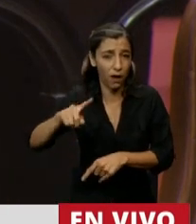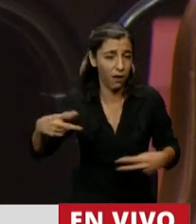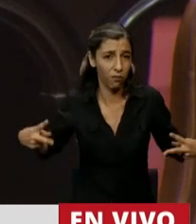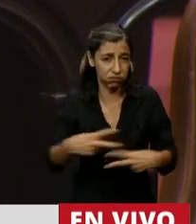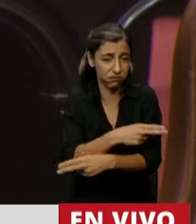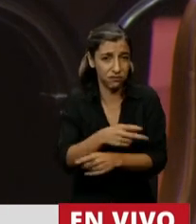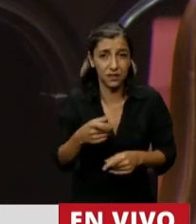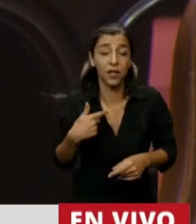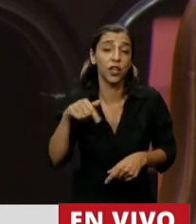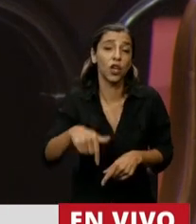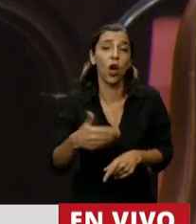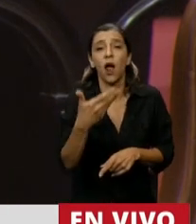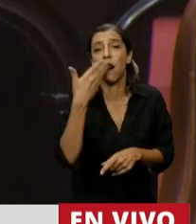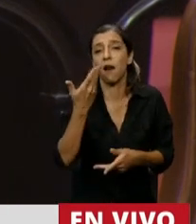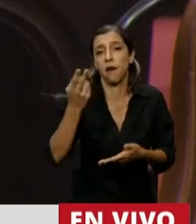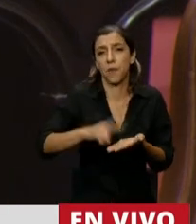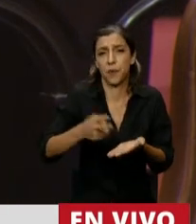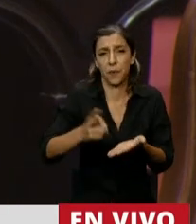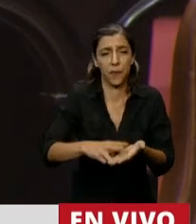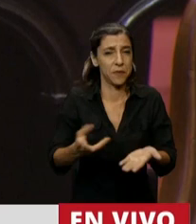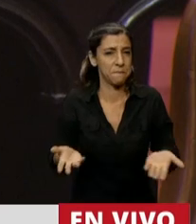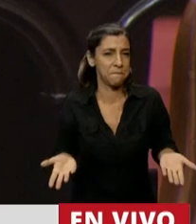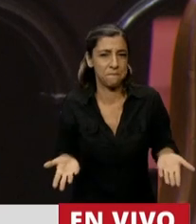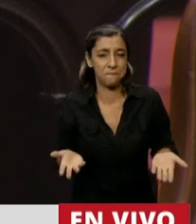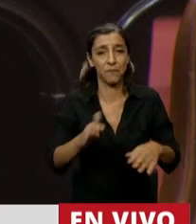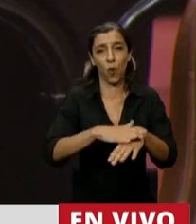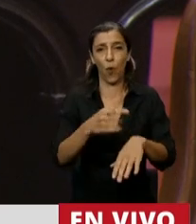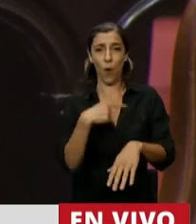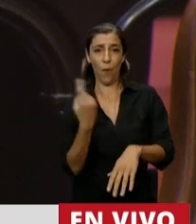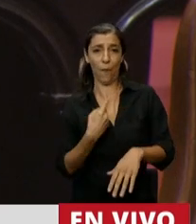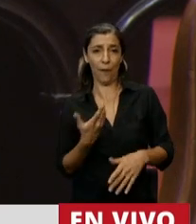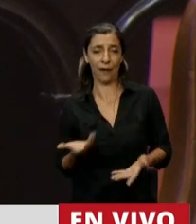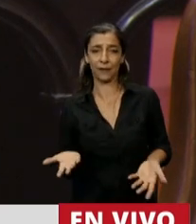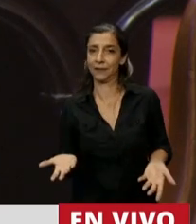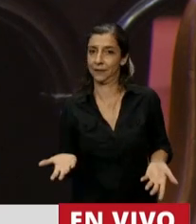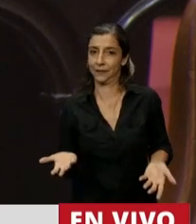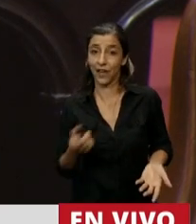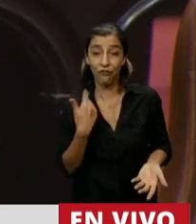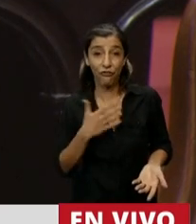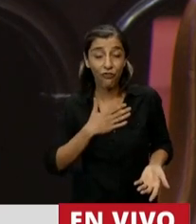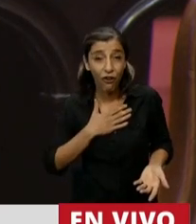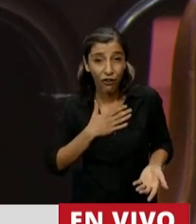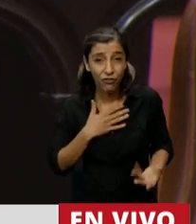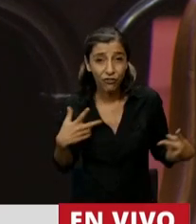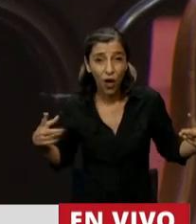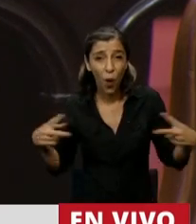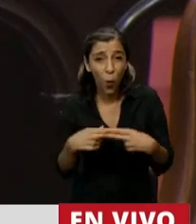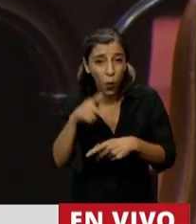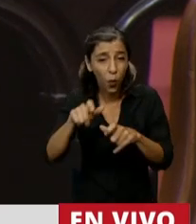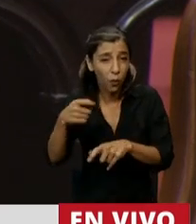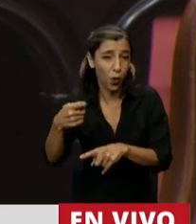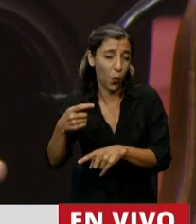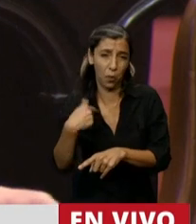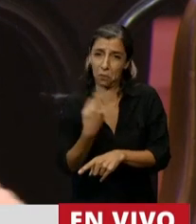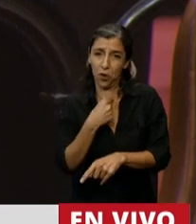como loros, lamentablemente, en este recinto, que somos nosotros los que queremos ajustar a los abuelos y jubilados. La